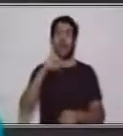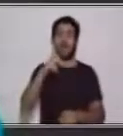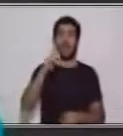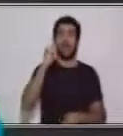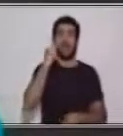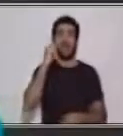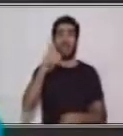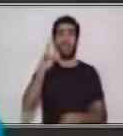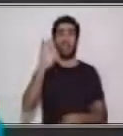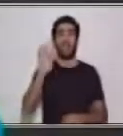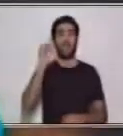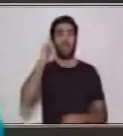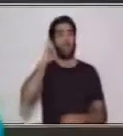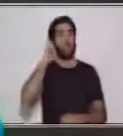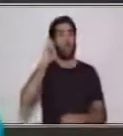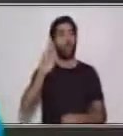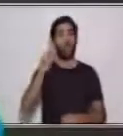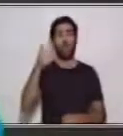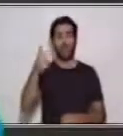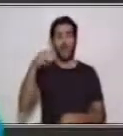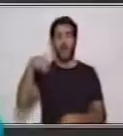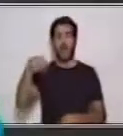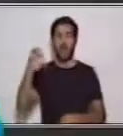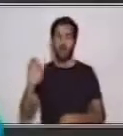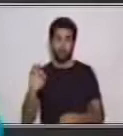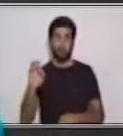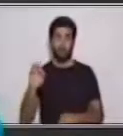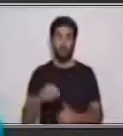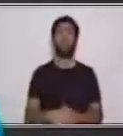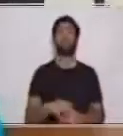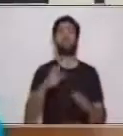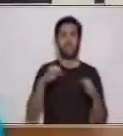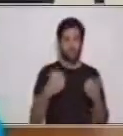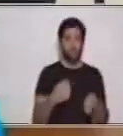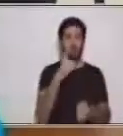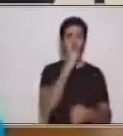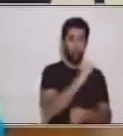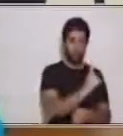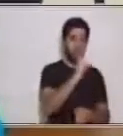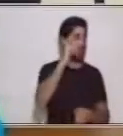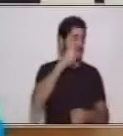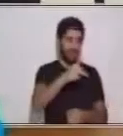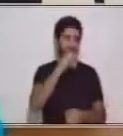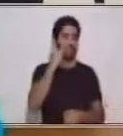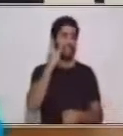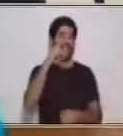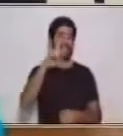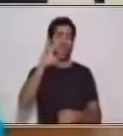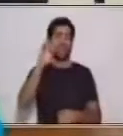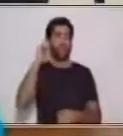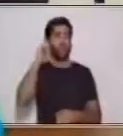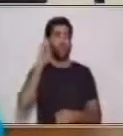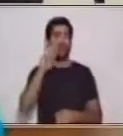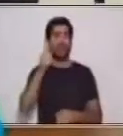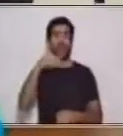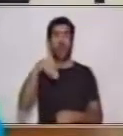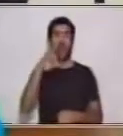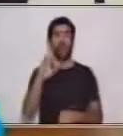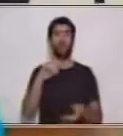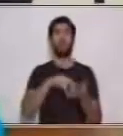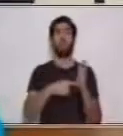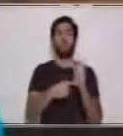kilogramo. Kilogramo. Muy bien. Un kilogramo, ¿a cuánto equivale? Un